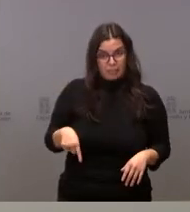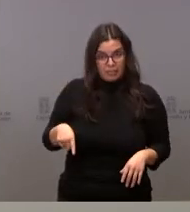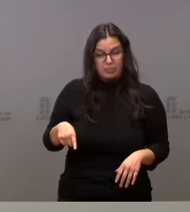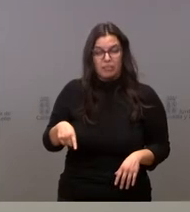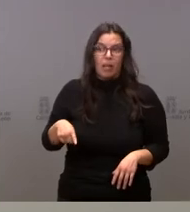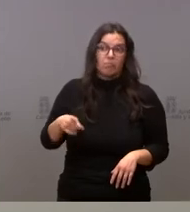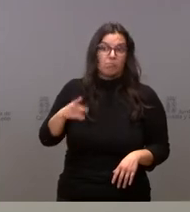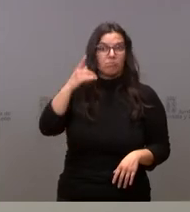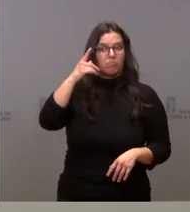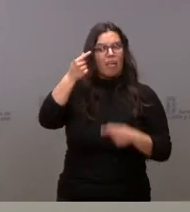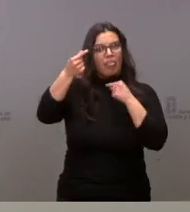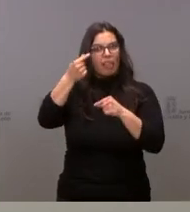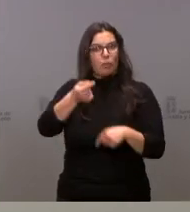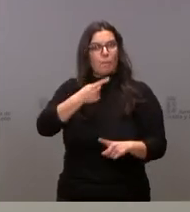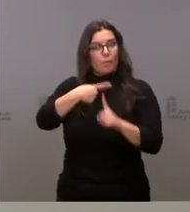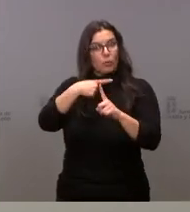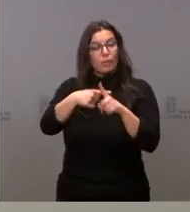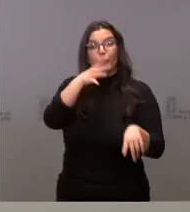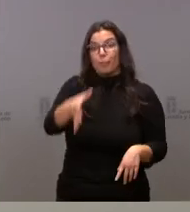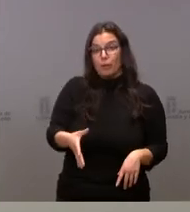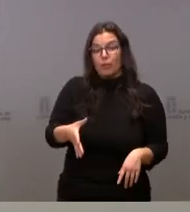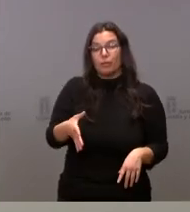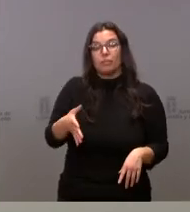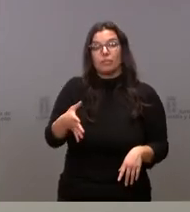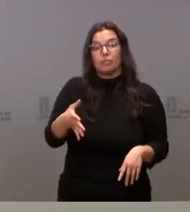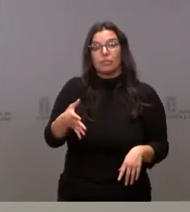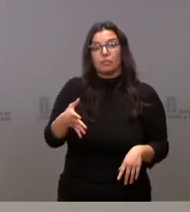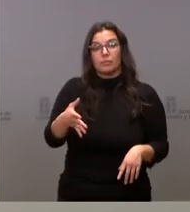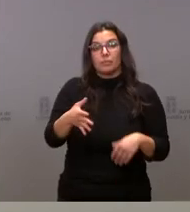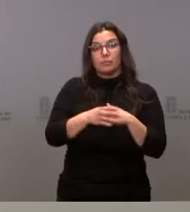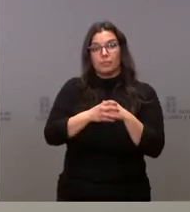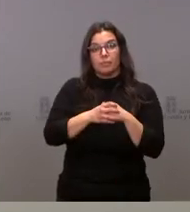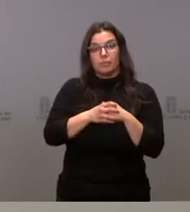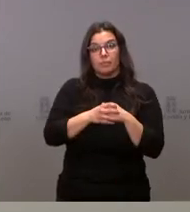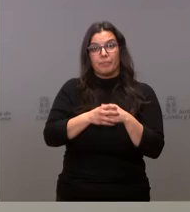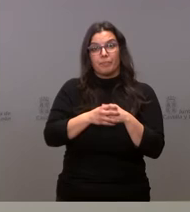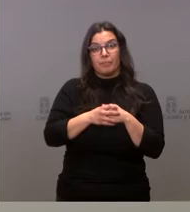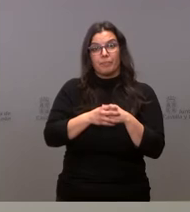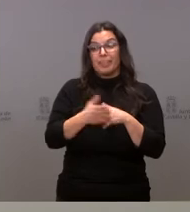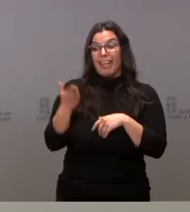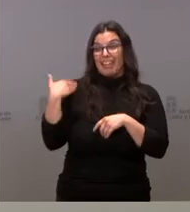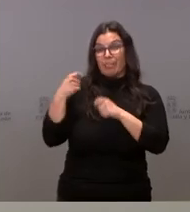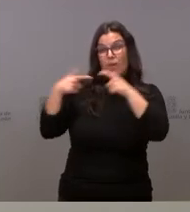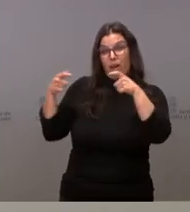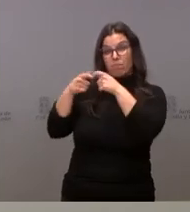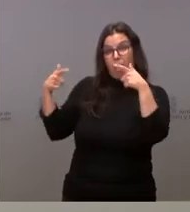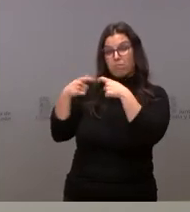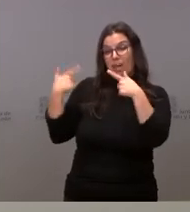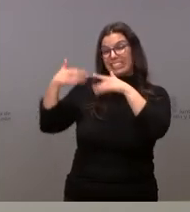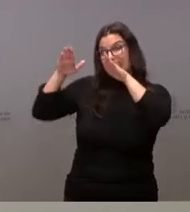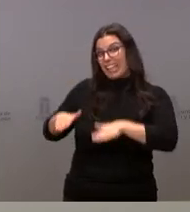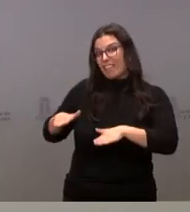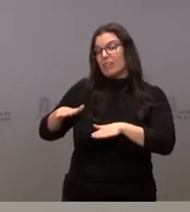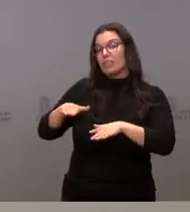esperanzador puesto que la estancia media en oleadas anteriores oscilaban entre los